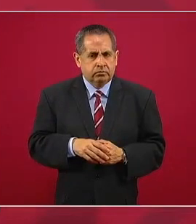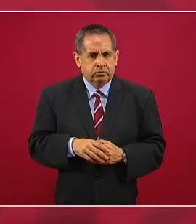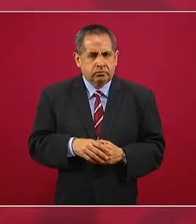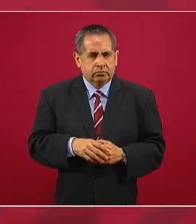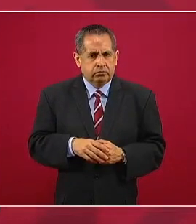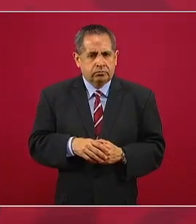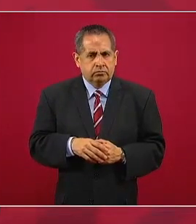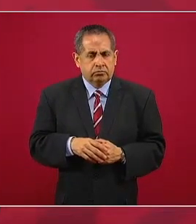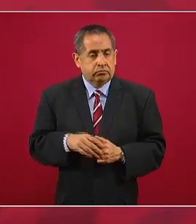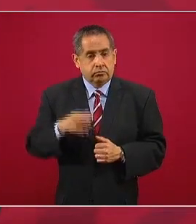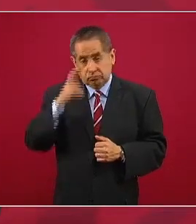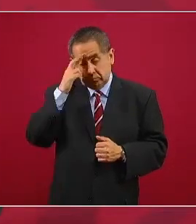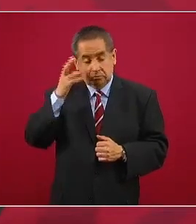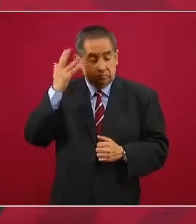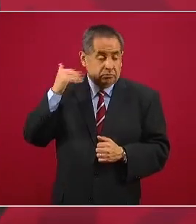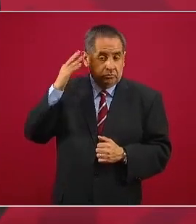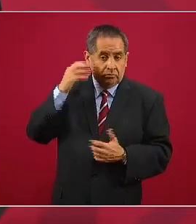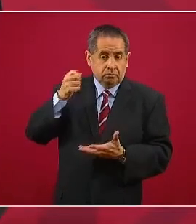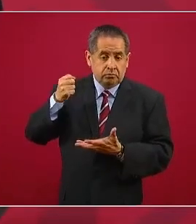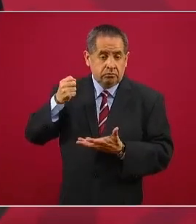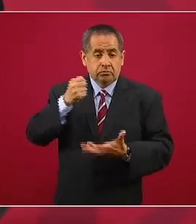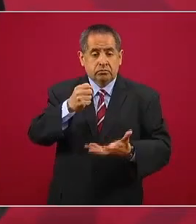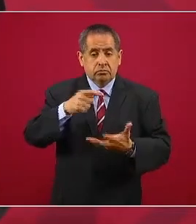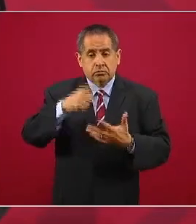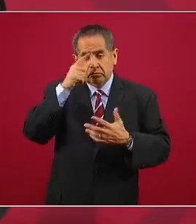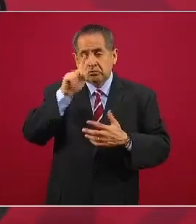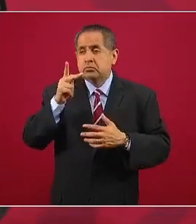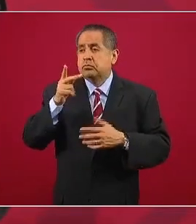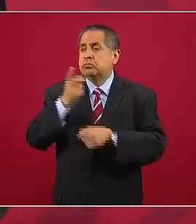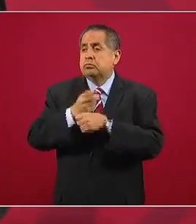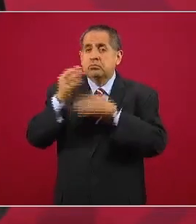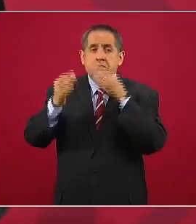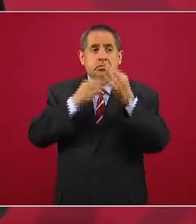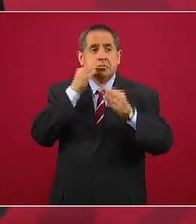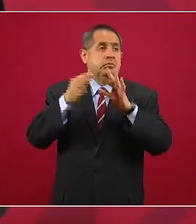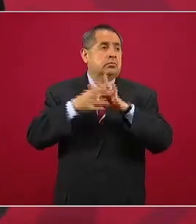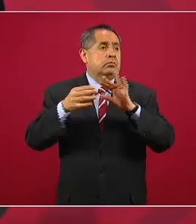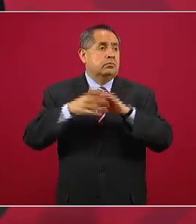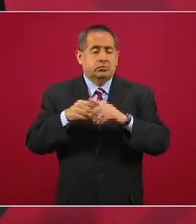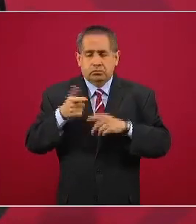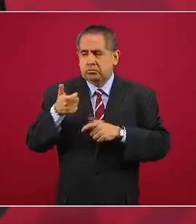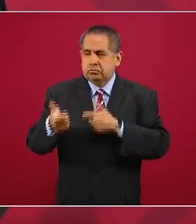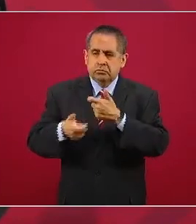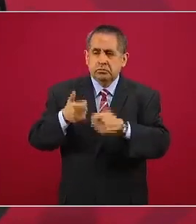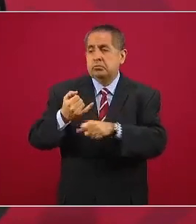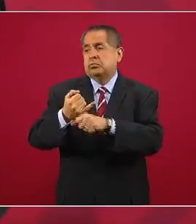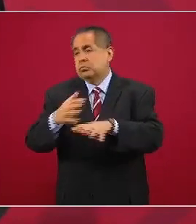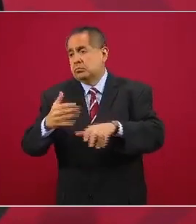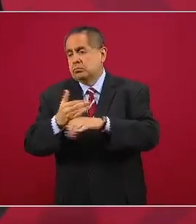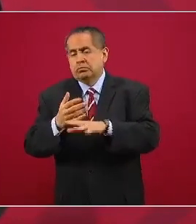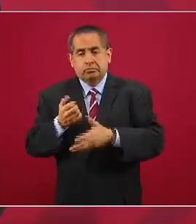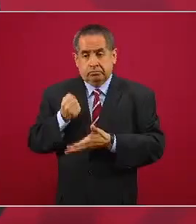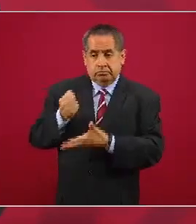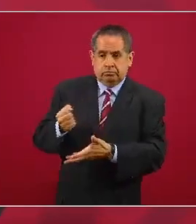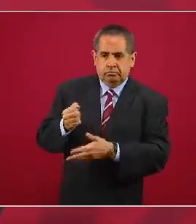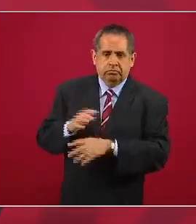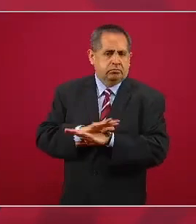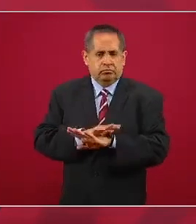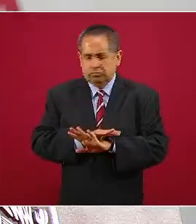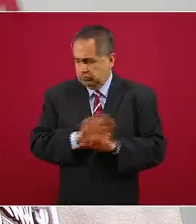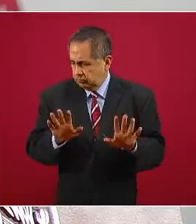los recursos que se destinaban a la publicidad en medios de información, ahora